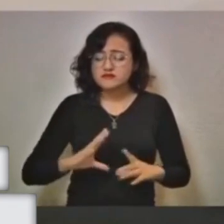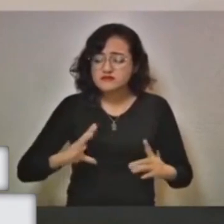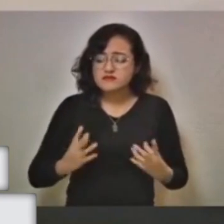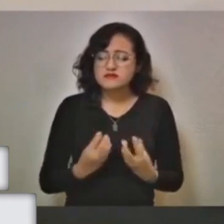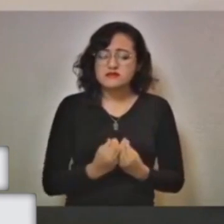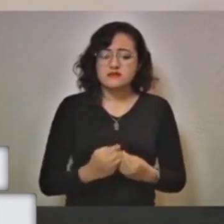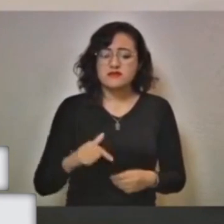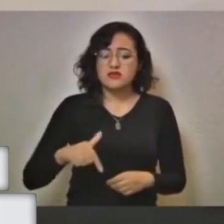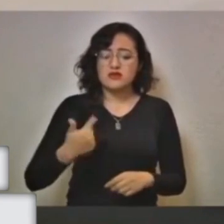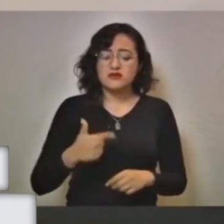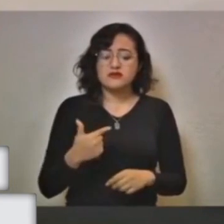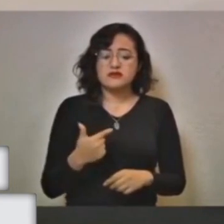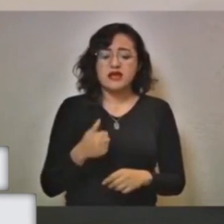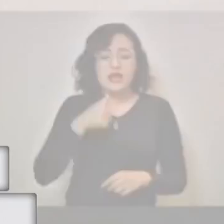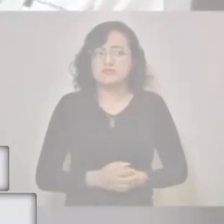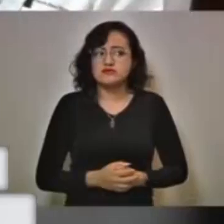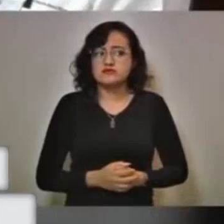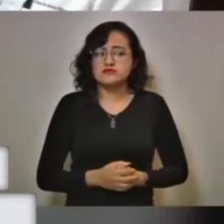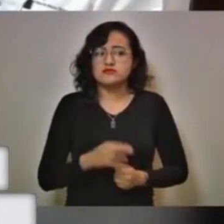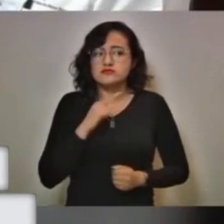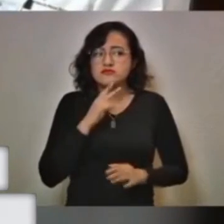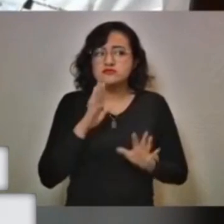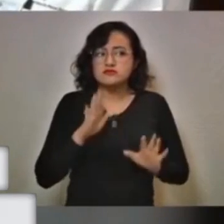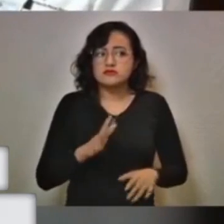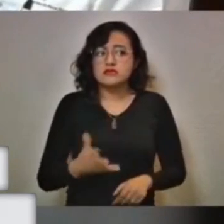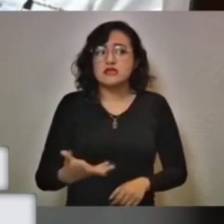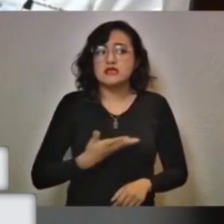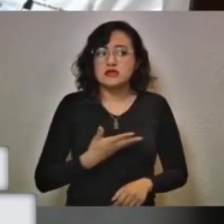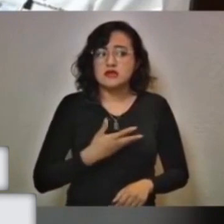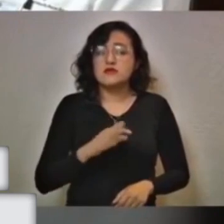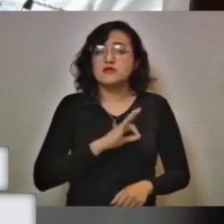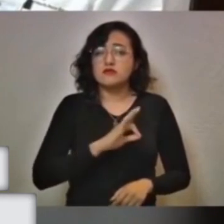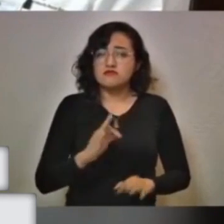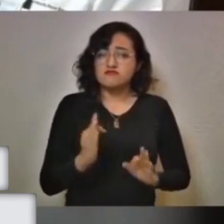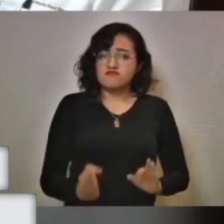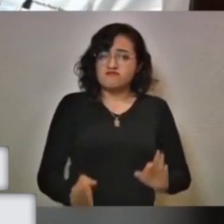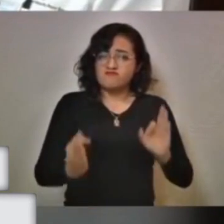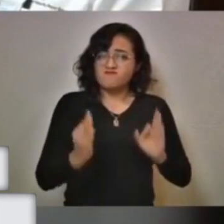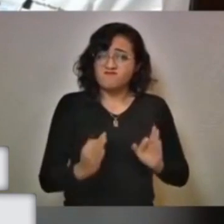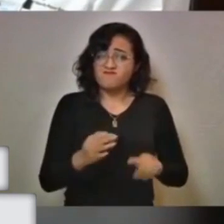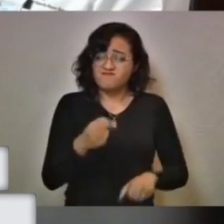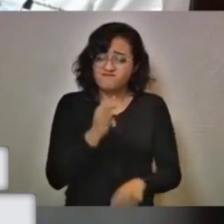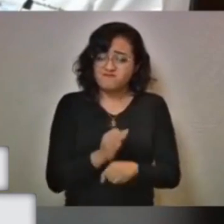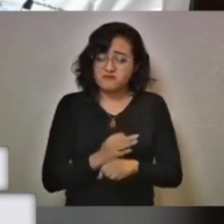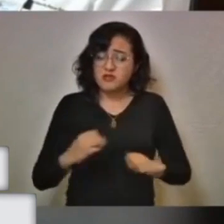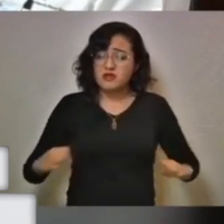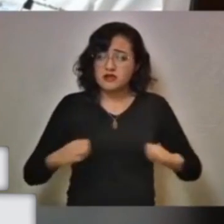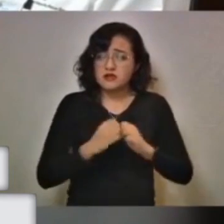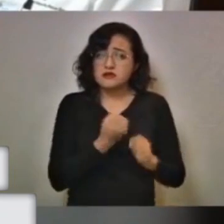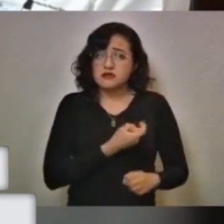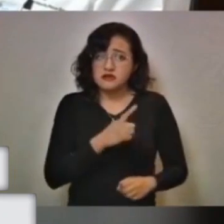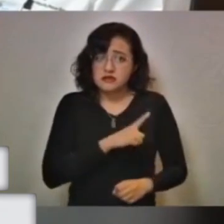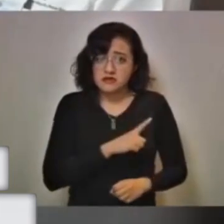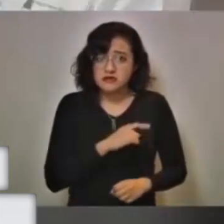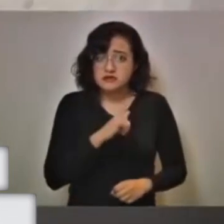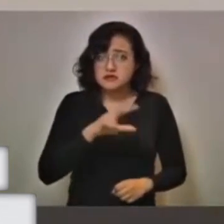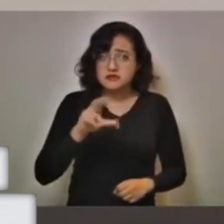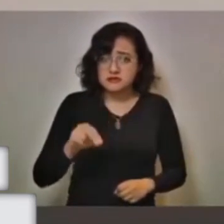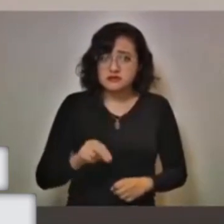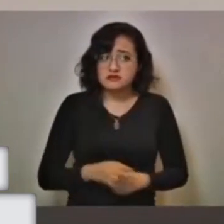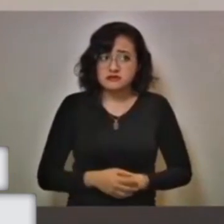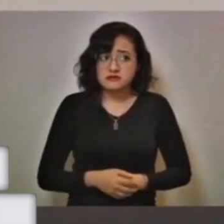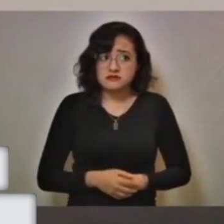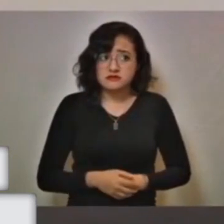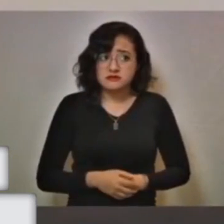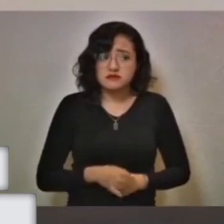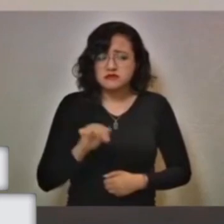las 12 que se registraron ayer. ¿Tenemos posibilidad de enfrentar esta crisis, sí o no? Por supuesto